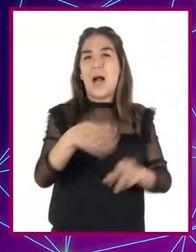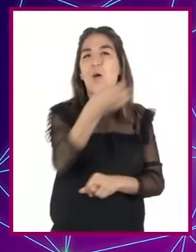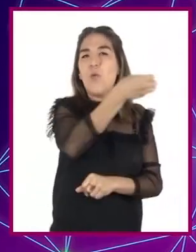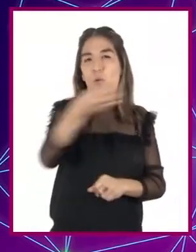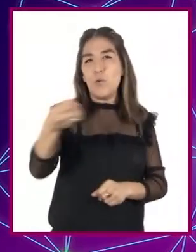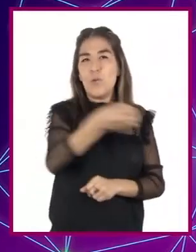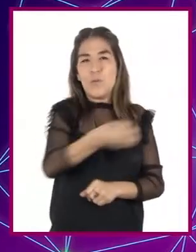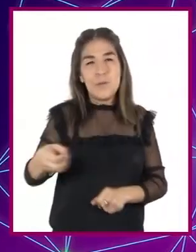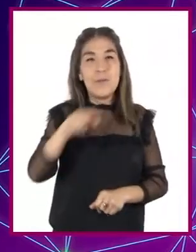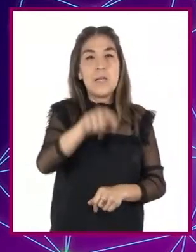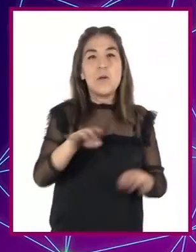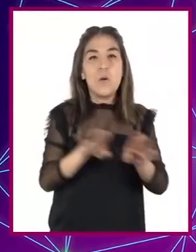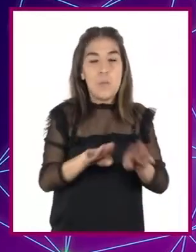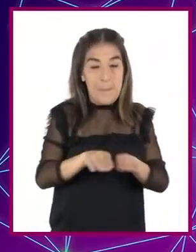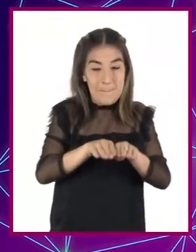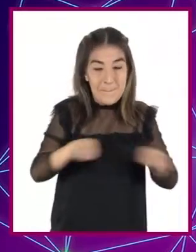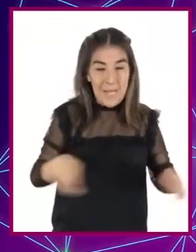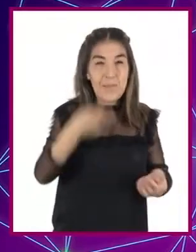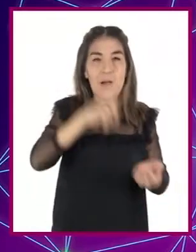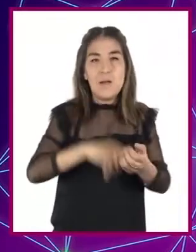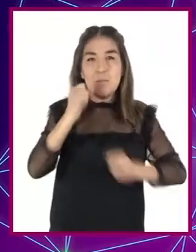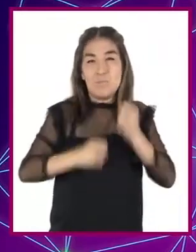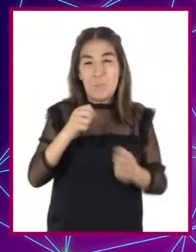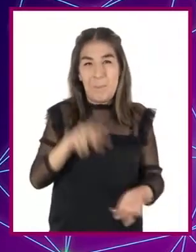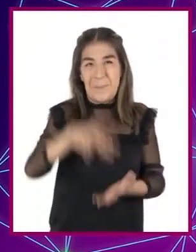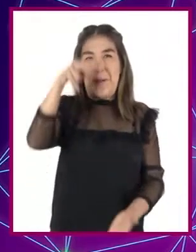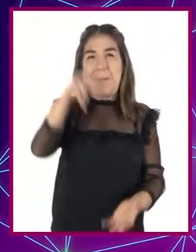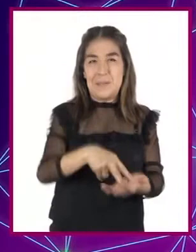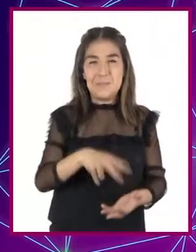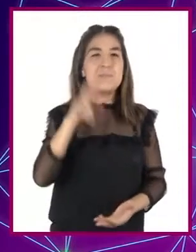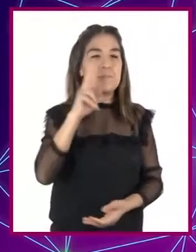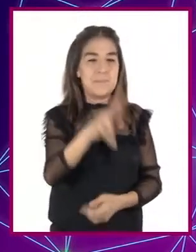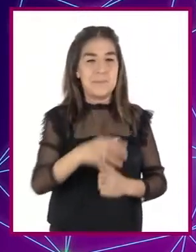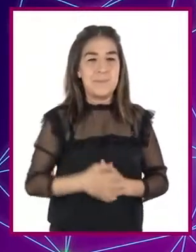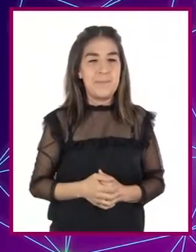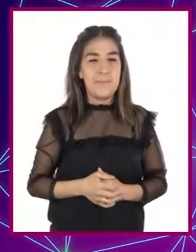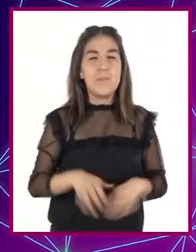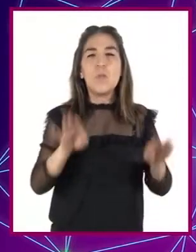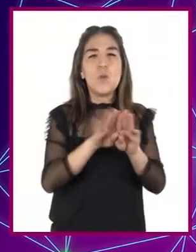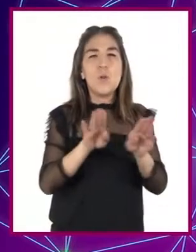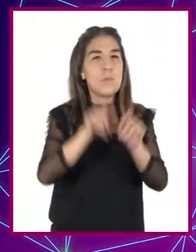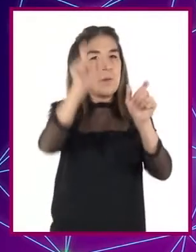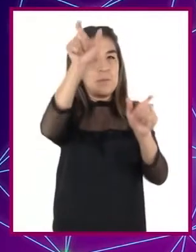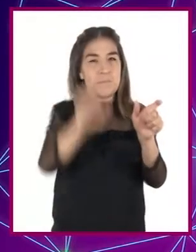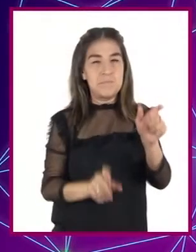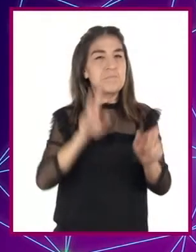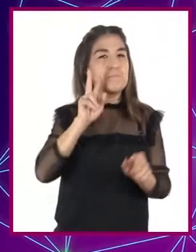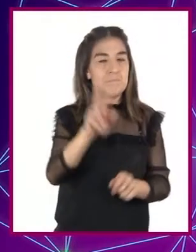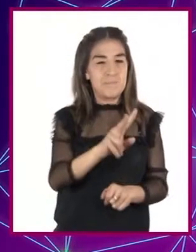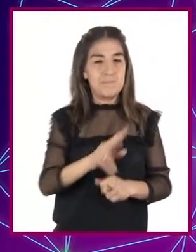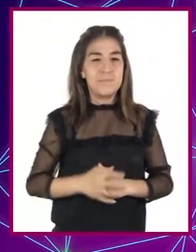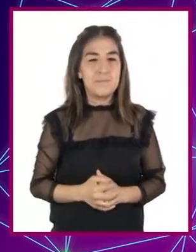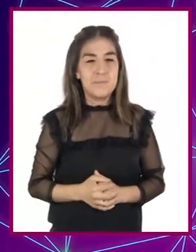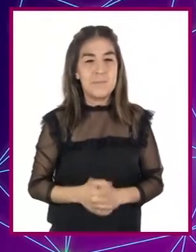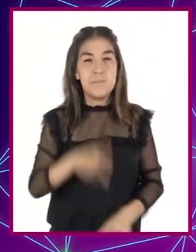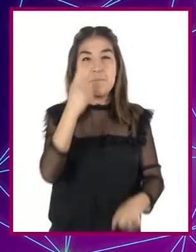las medidas de los saltos de acuerdo con cada intervalo. La tabla queda de la siguiente manera. En el primer intervalo